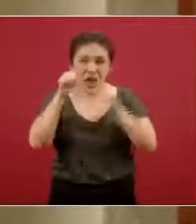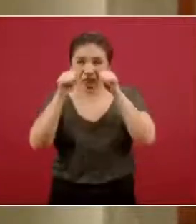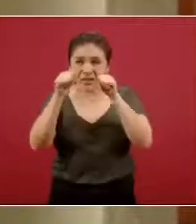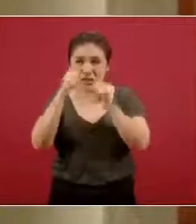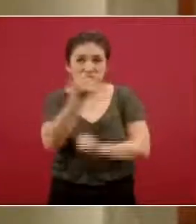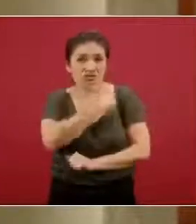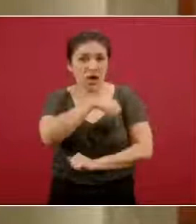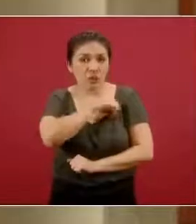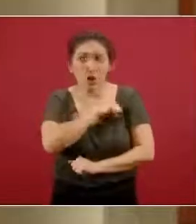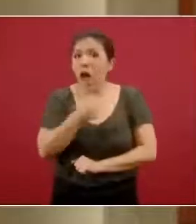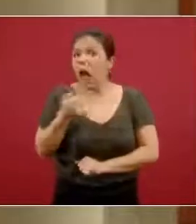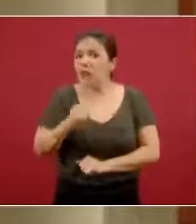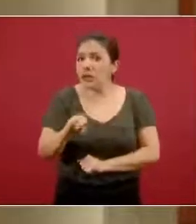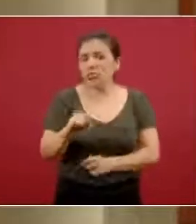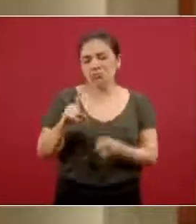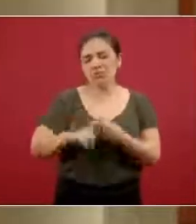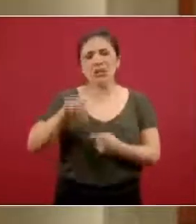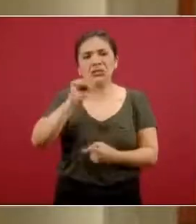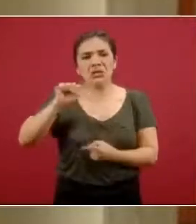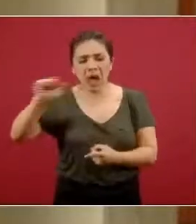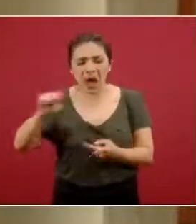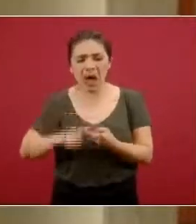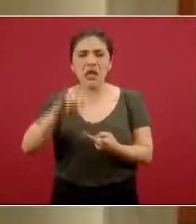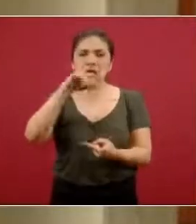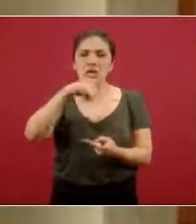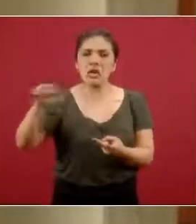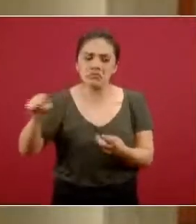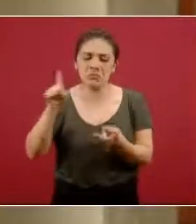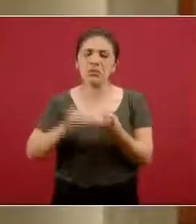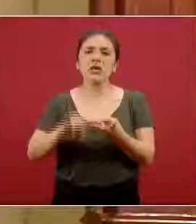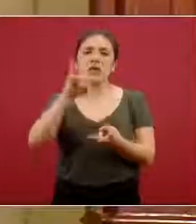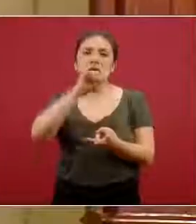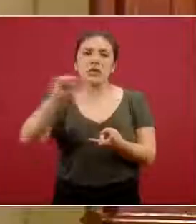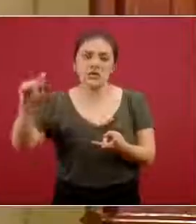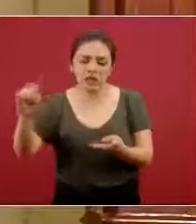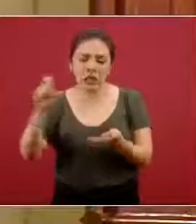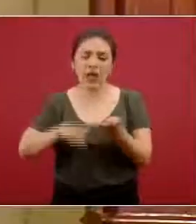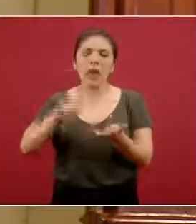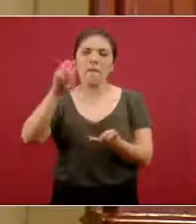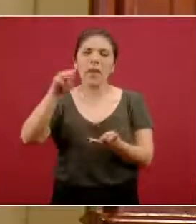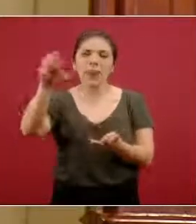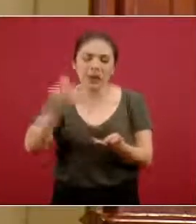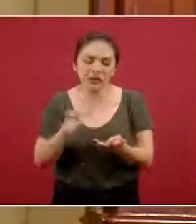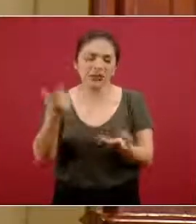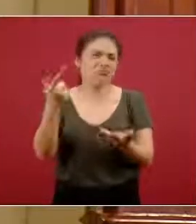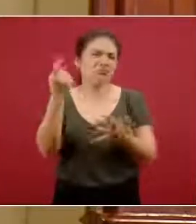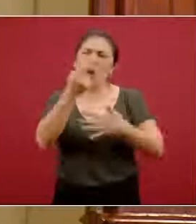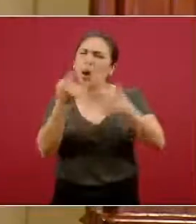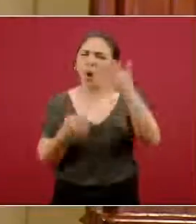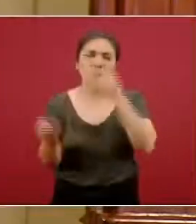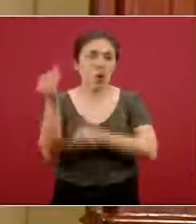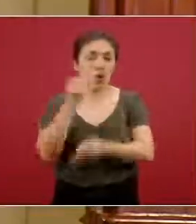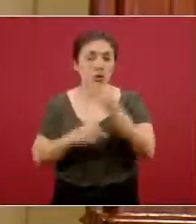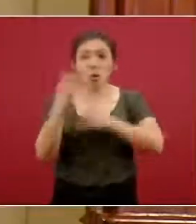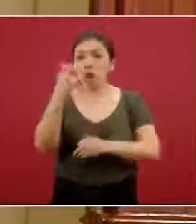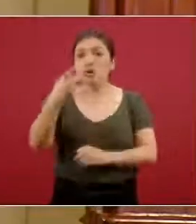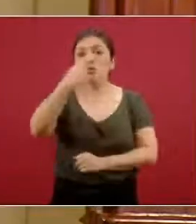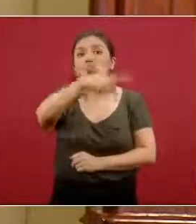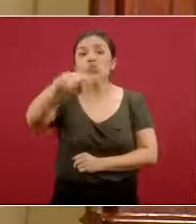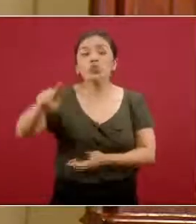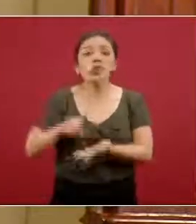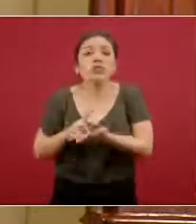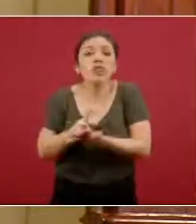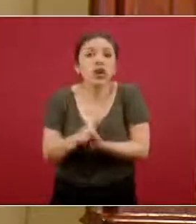decir, sucedió así en la Secretaría, en el Instituto Mexicano del Seguro Social, en el ISSSTE, en Pemex, en todos. Esto fue un derecho que todas